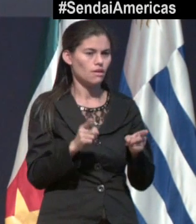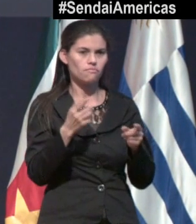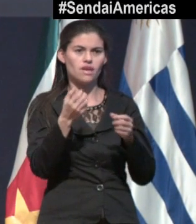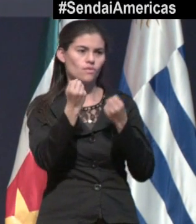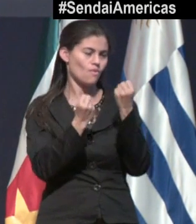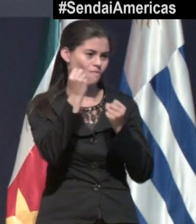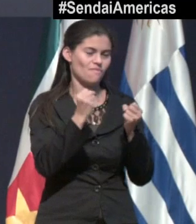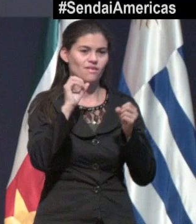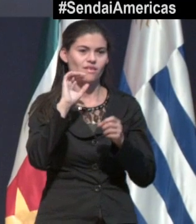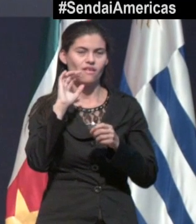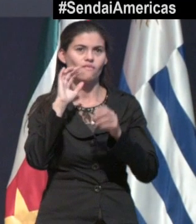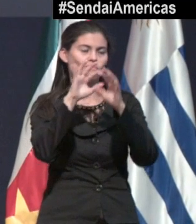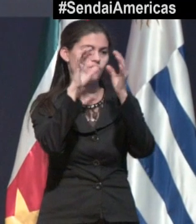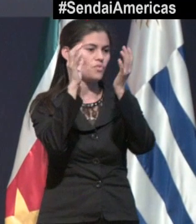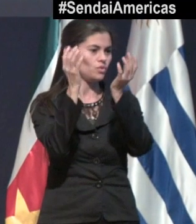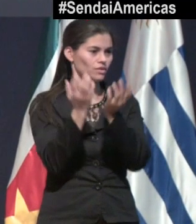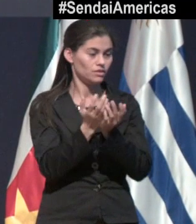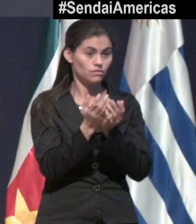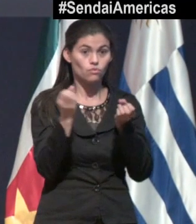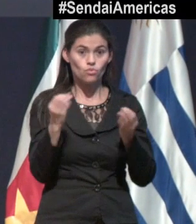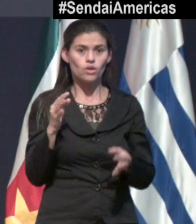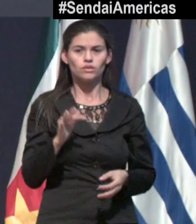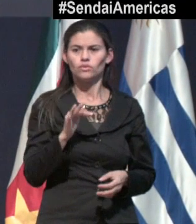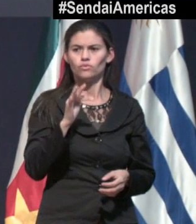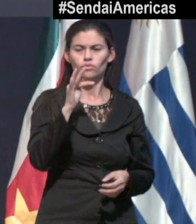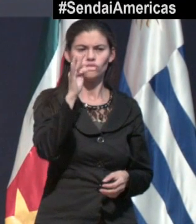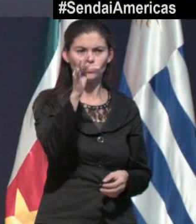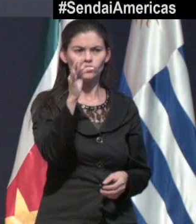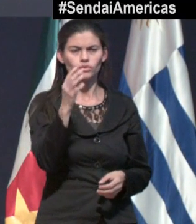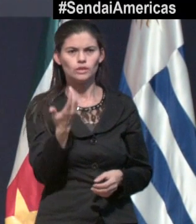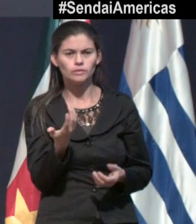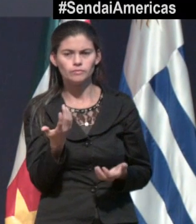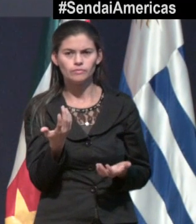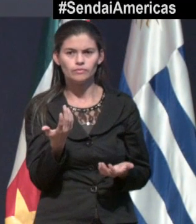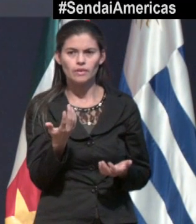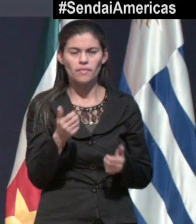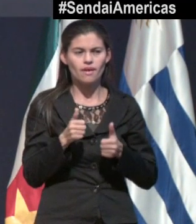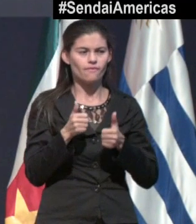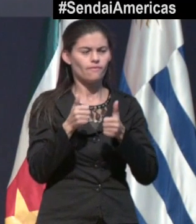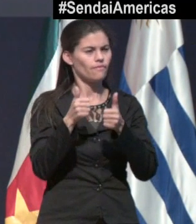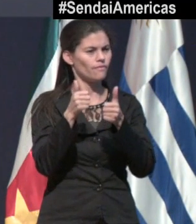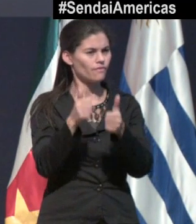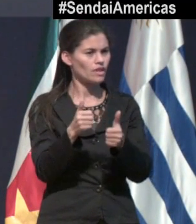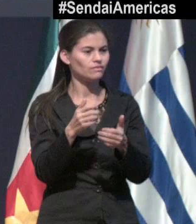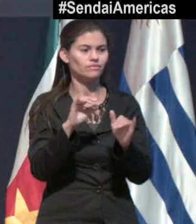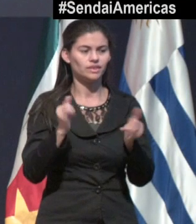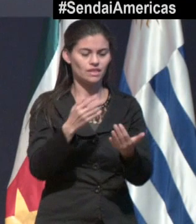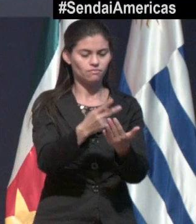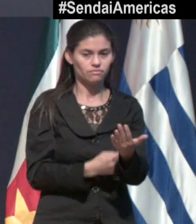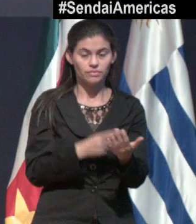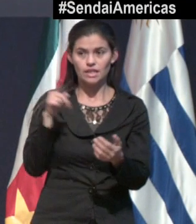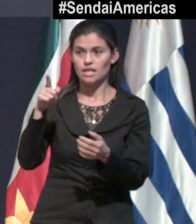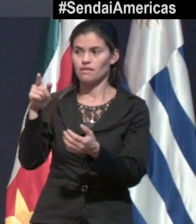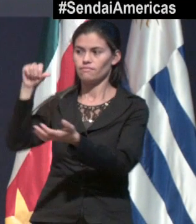mundial. Entonces, probablemente el futuro, y eso creo que está bien planteado en el marco de